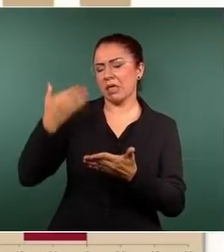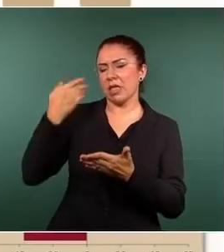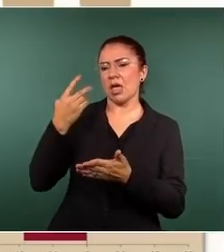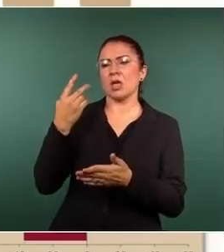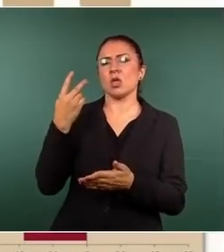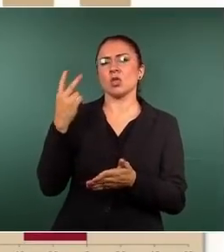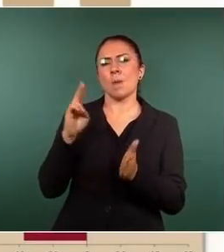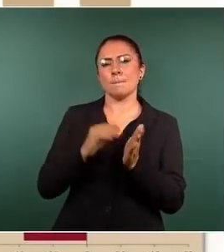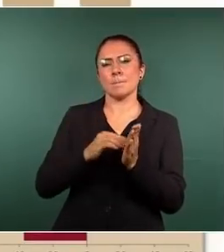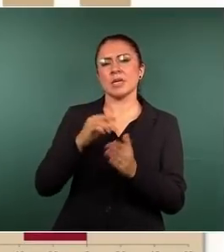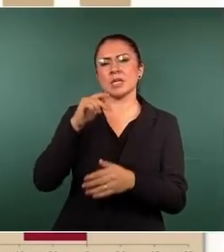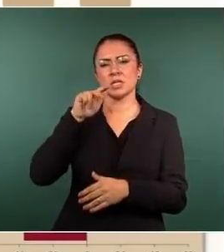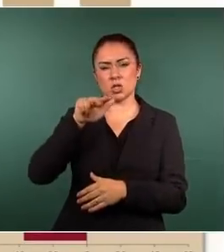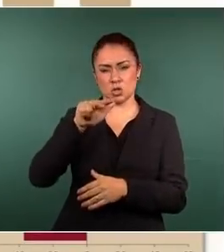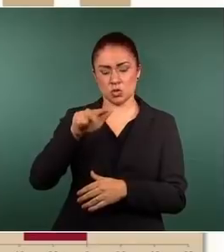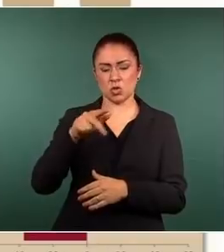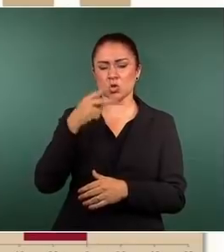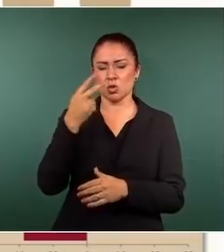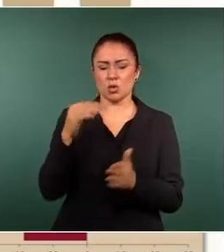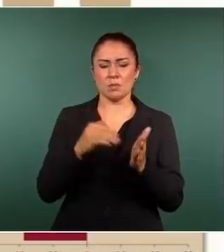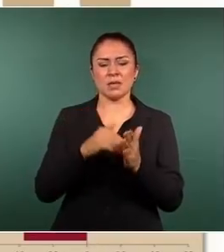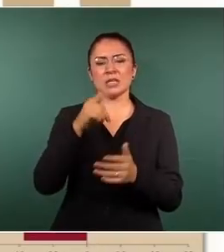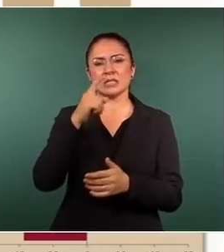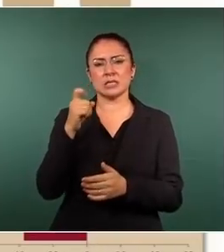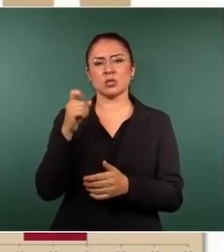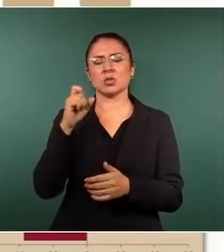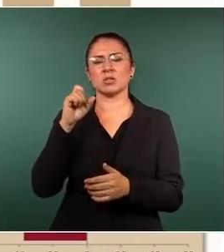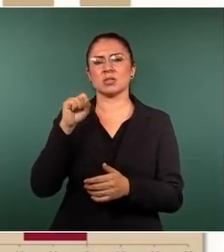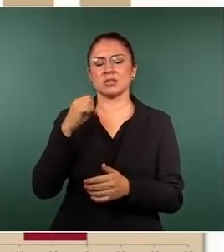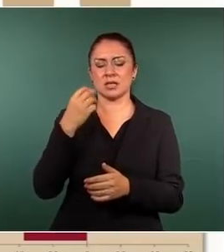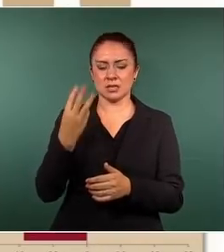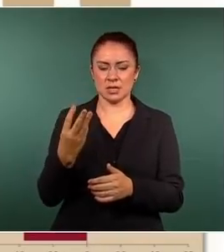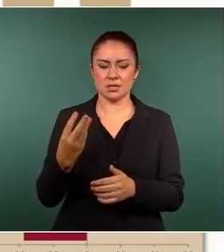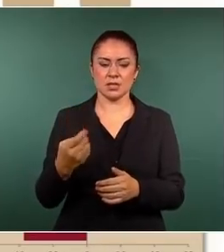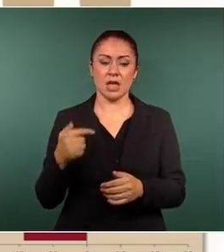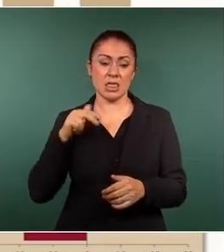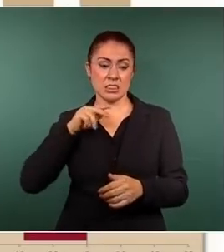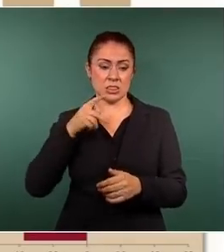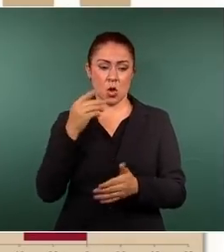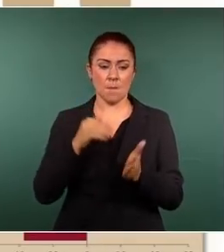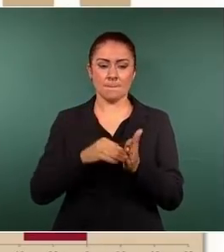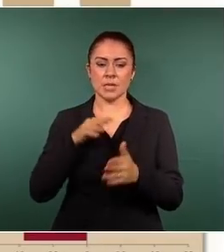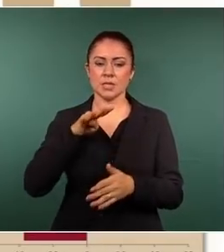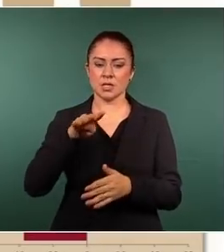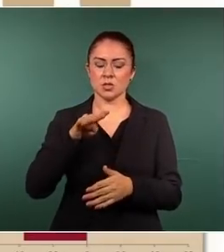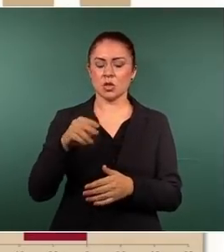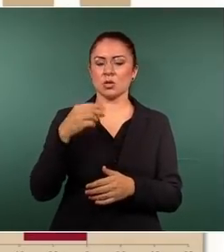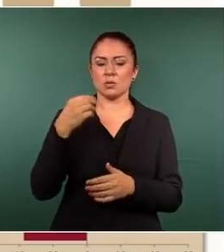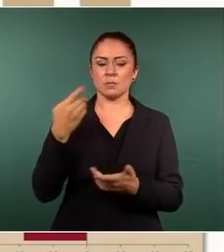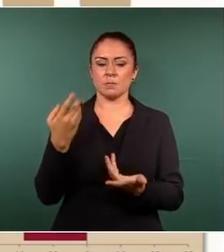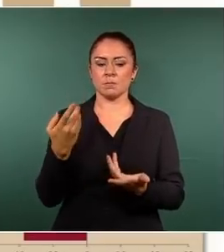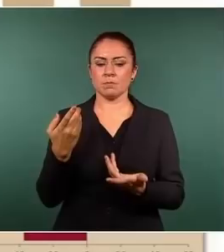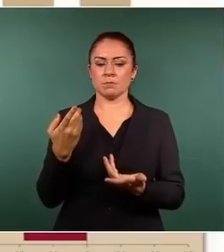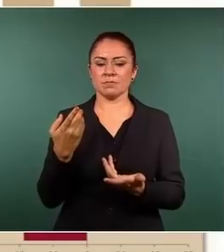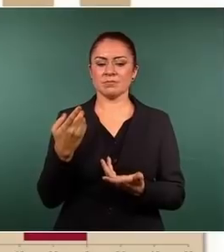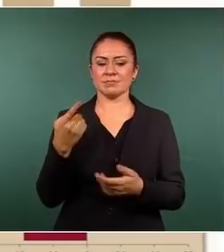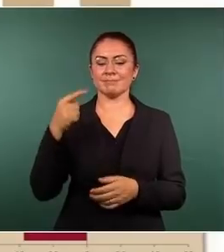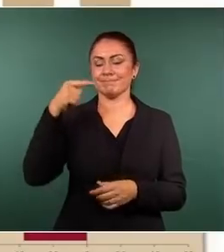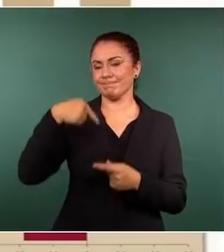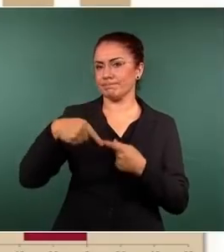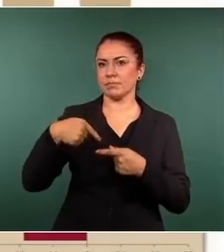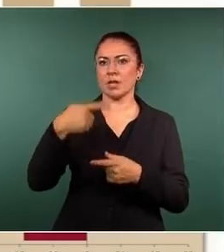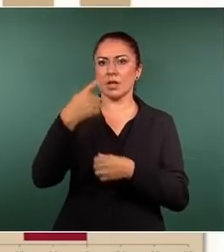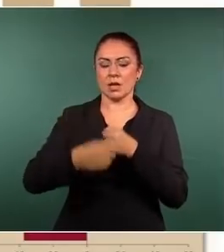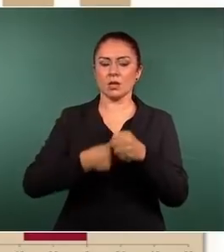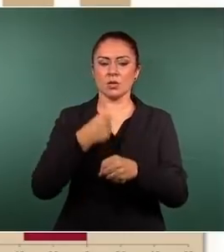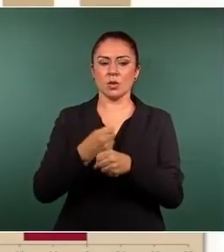166 eventos en el 19 de 2.104 y en este año 900 54 cuando llevamos